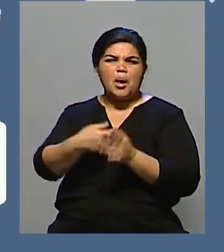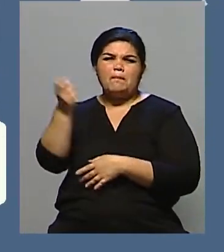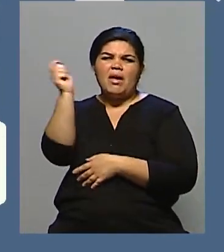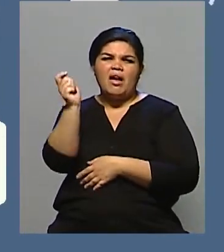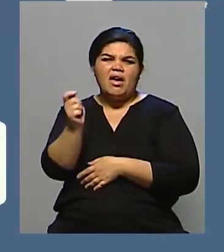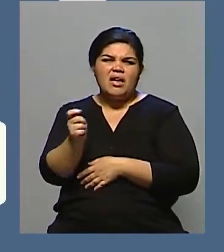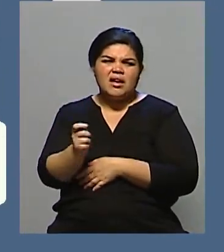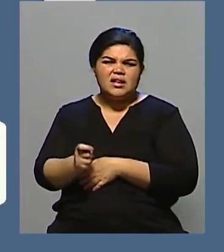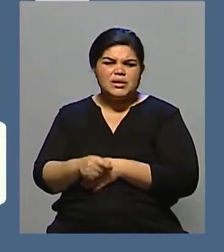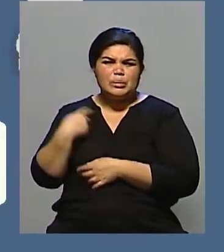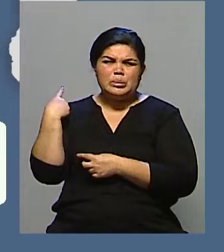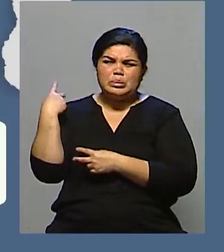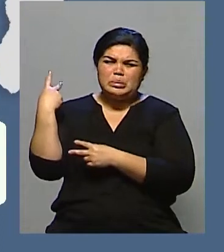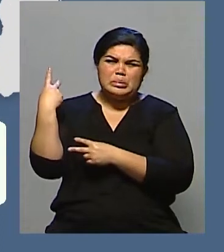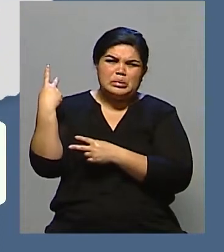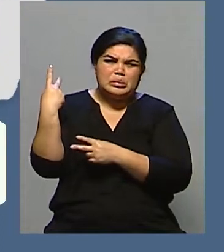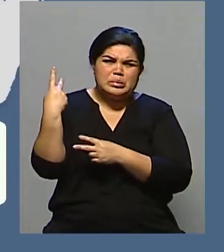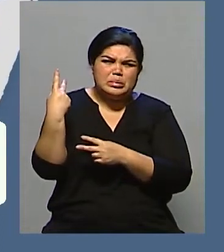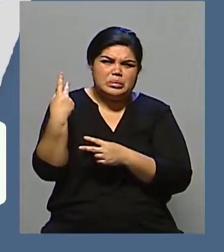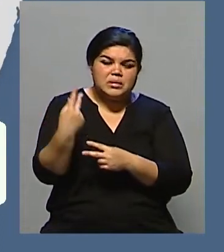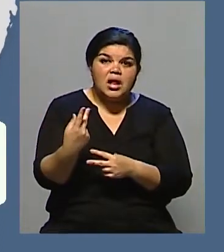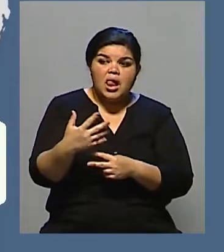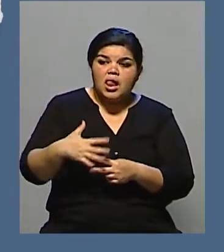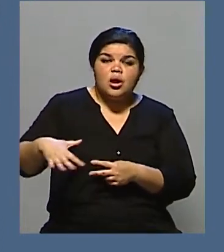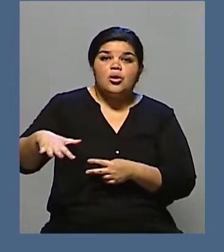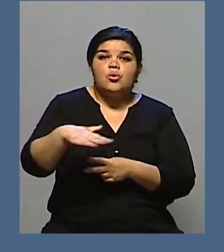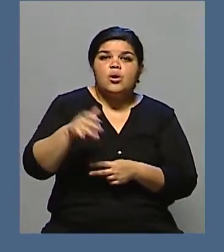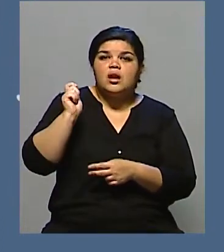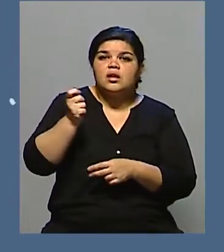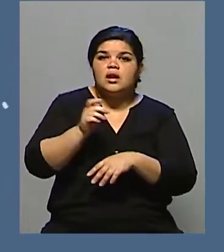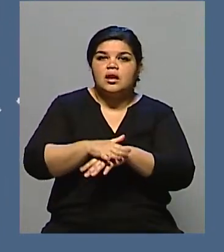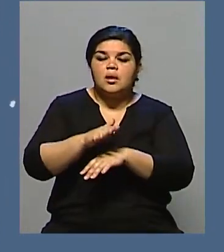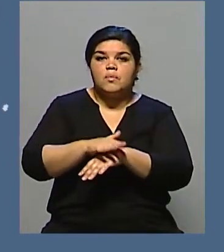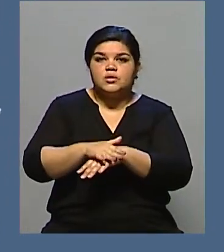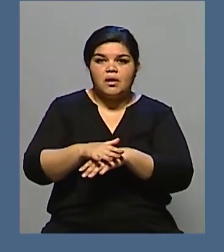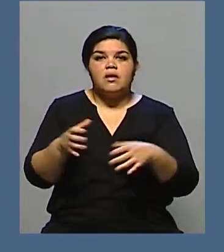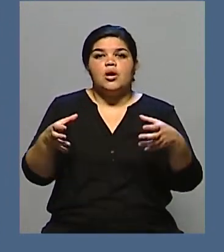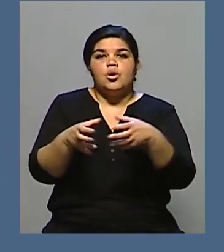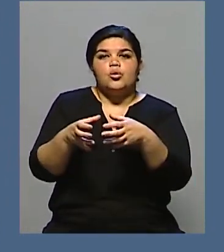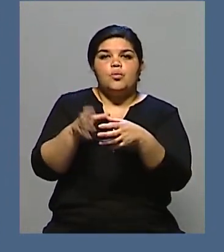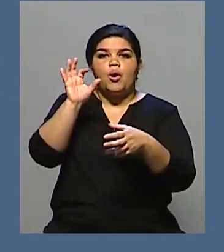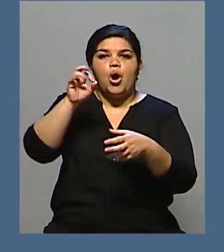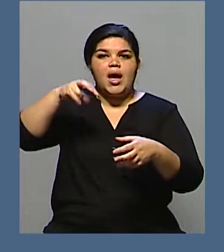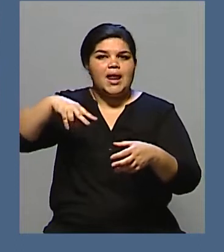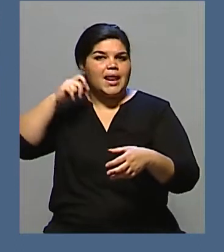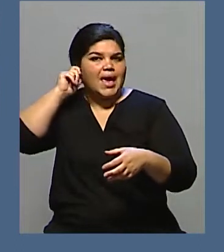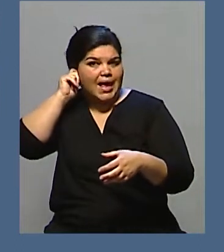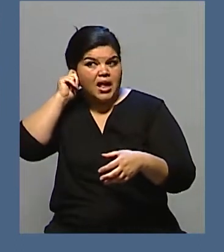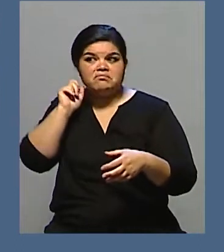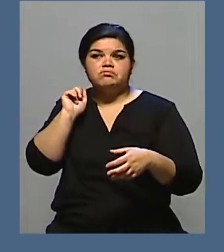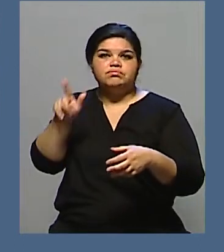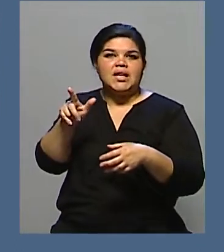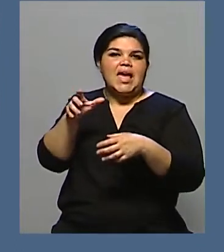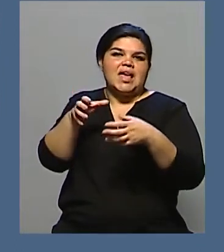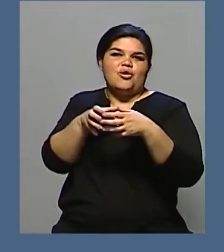viviendo en lugares manejados por organizaciones ONG, muchas veces creadas por la mafia